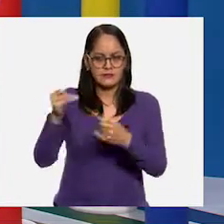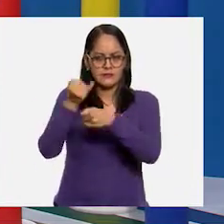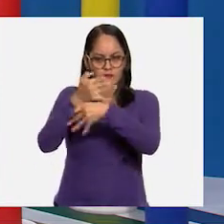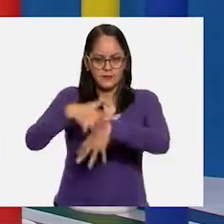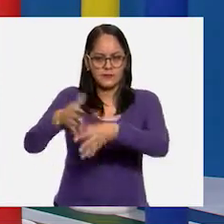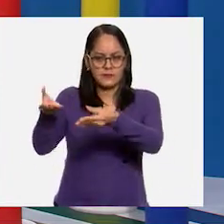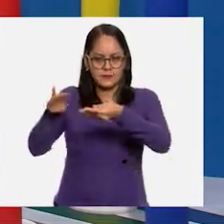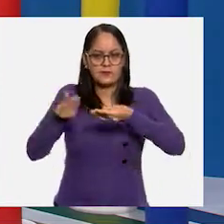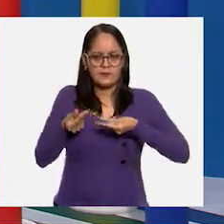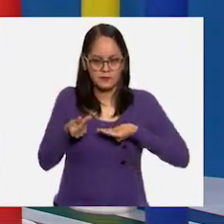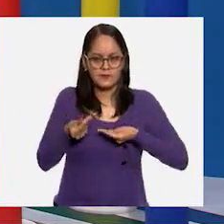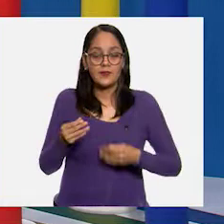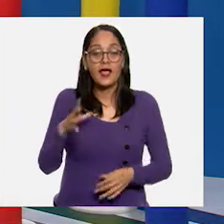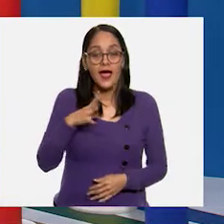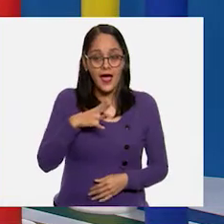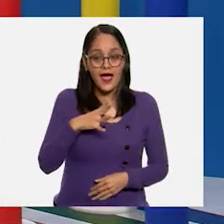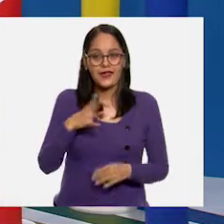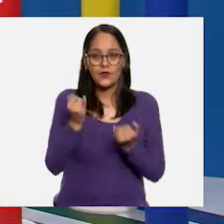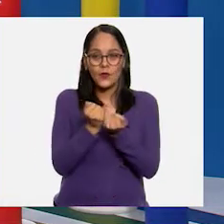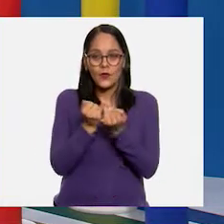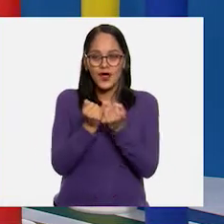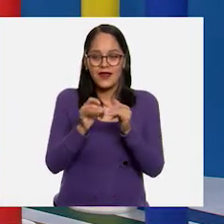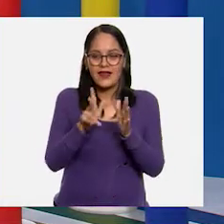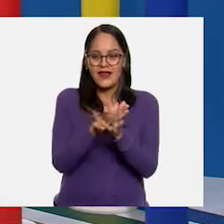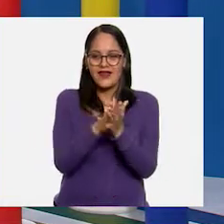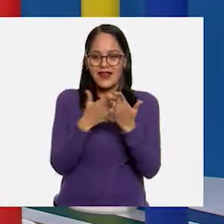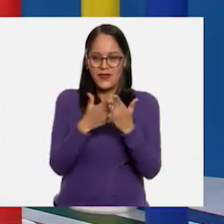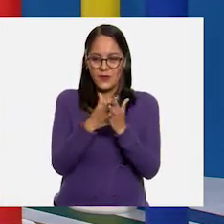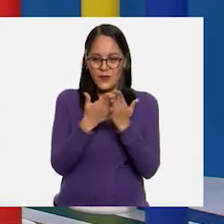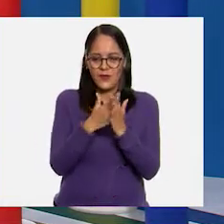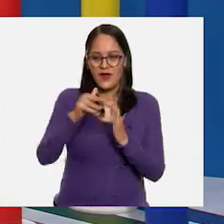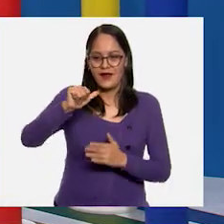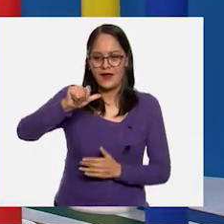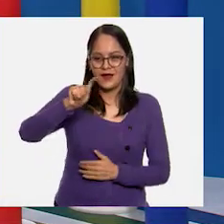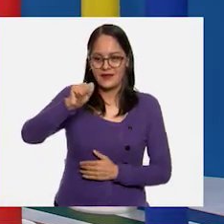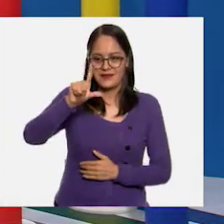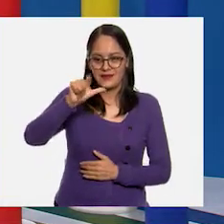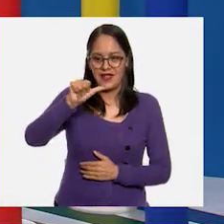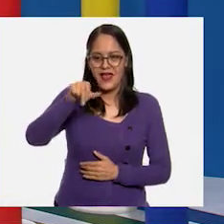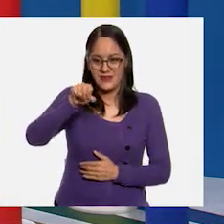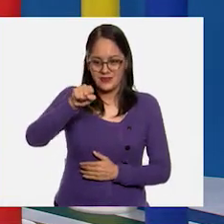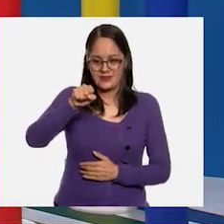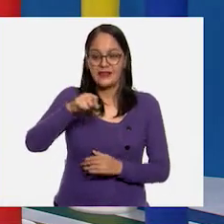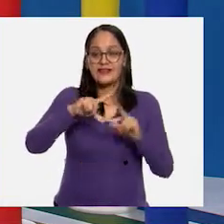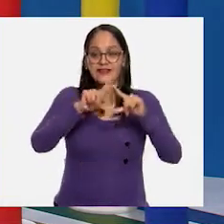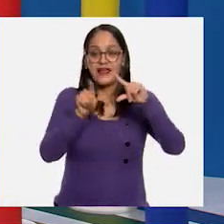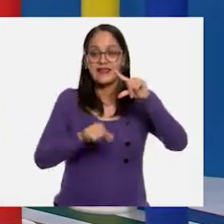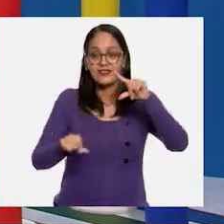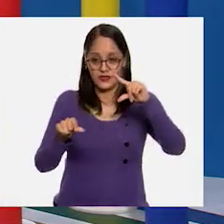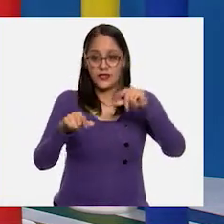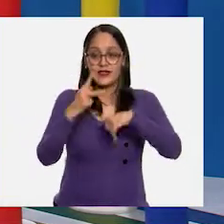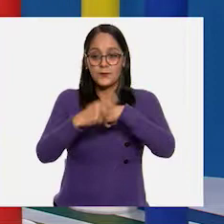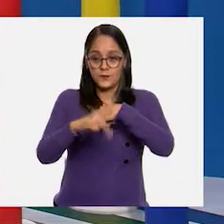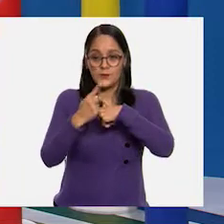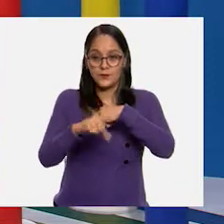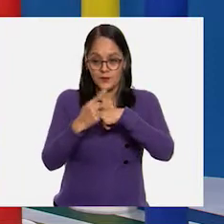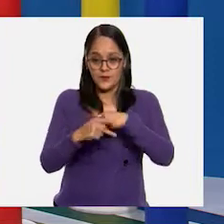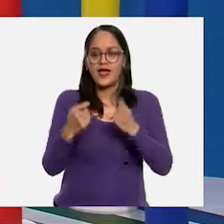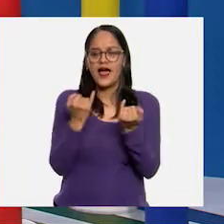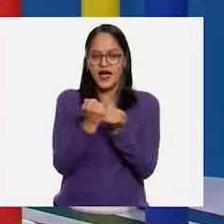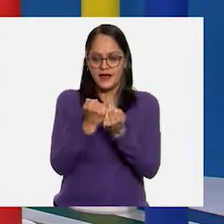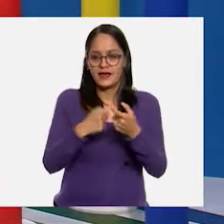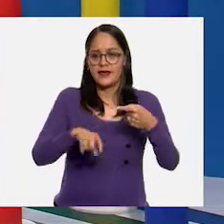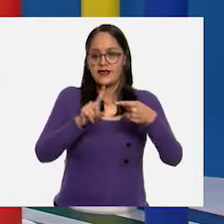temáticas. Hasta hay un Atlas Nacional de Riesgos en diferentes escalas, nacional, estatal y